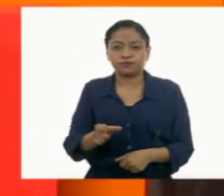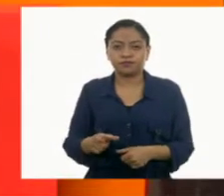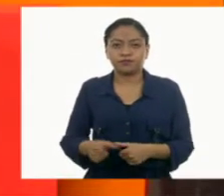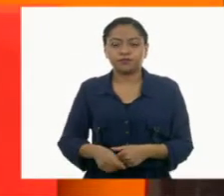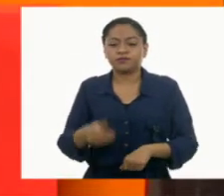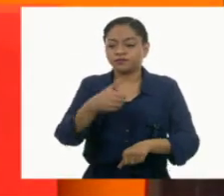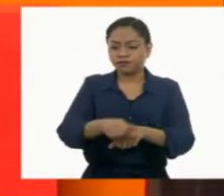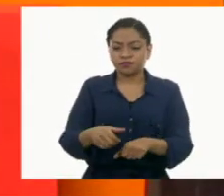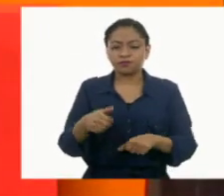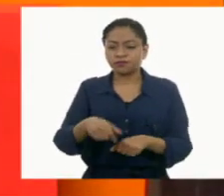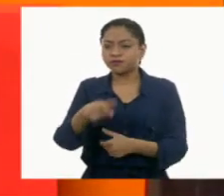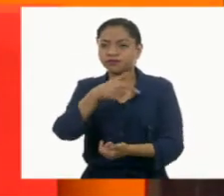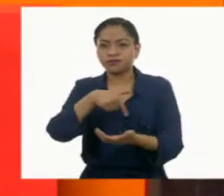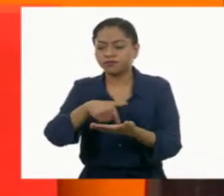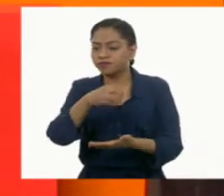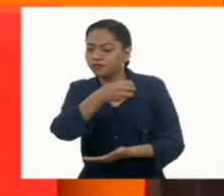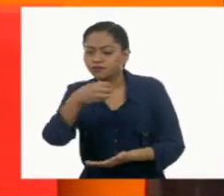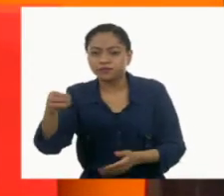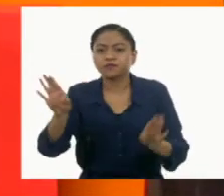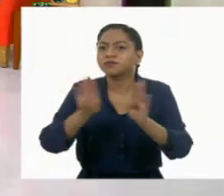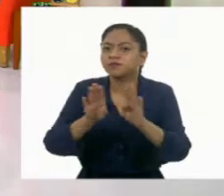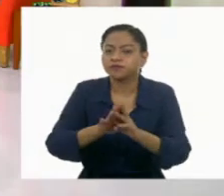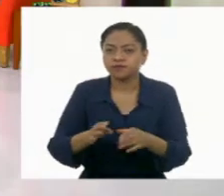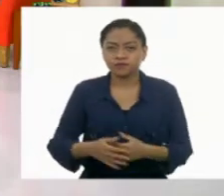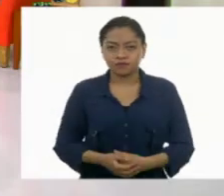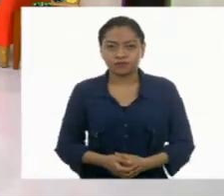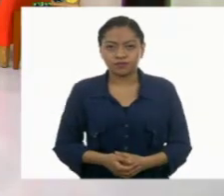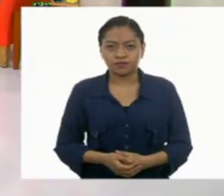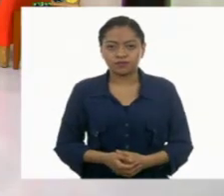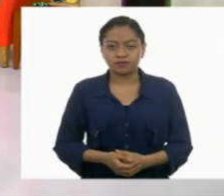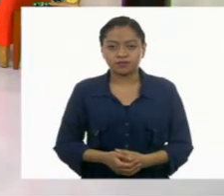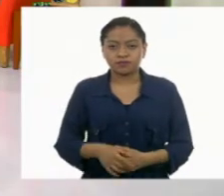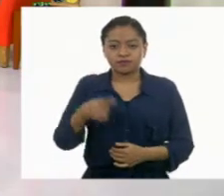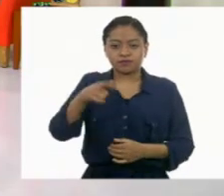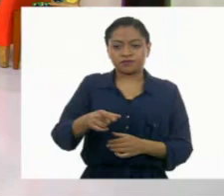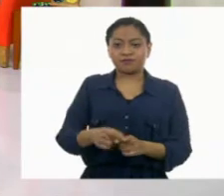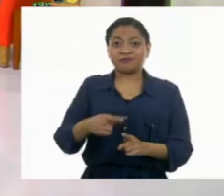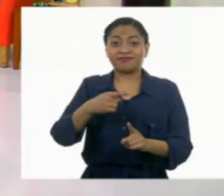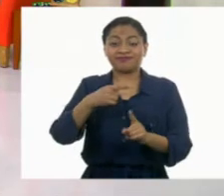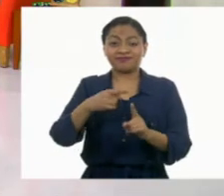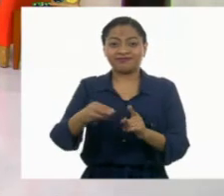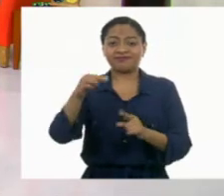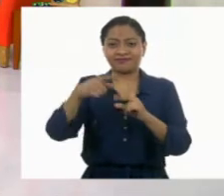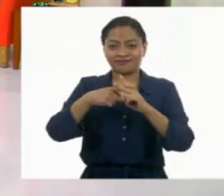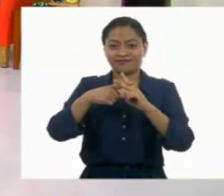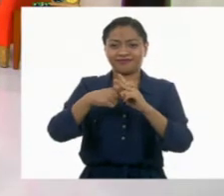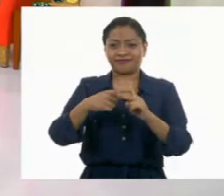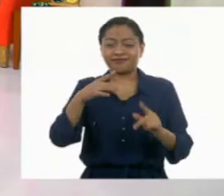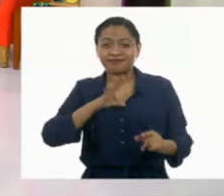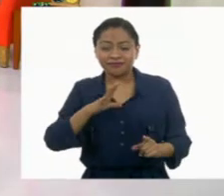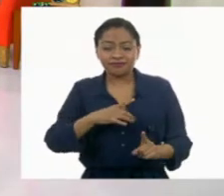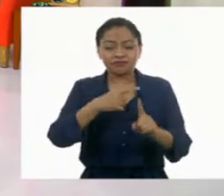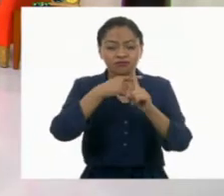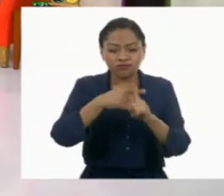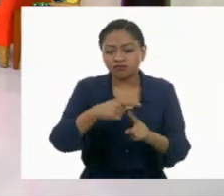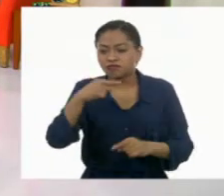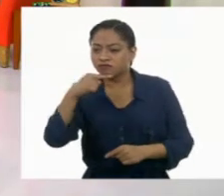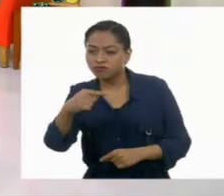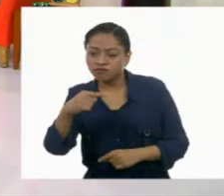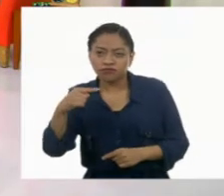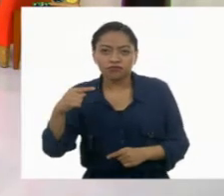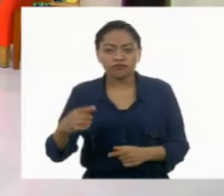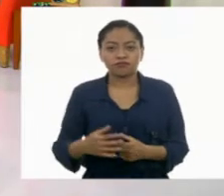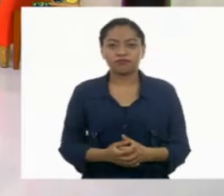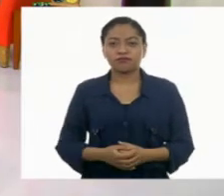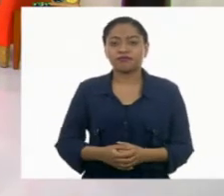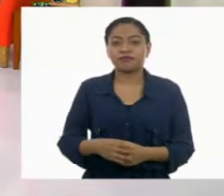de los números, y sobre todo yo destaco mucho el uso de la signografía matemática para toda el área de aritmética